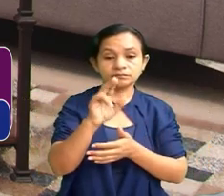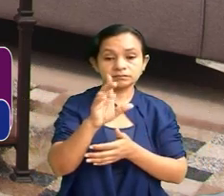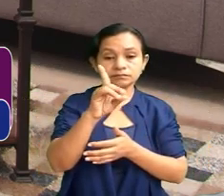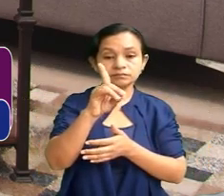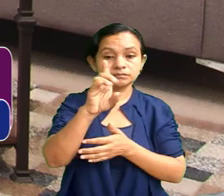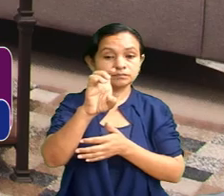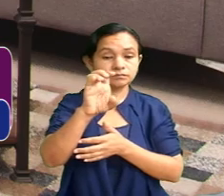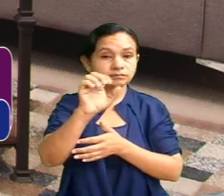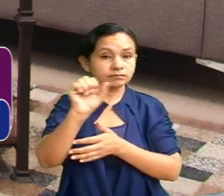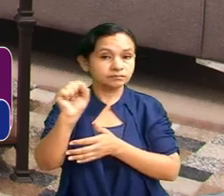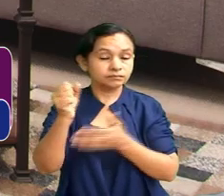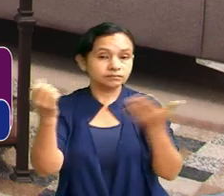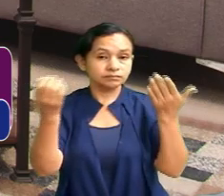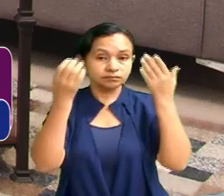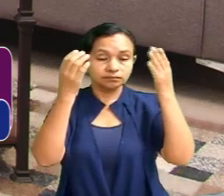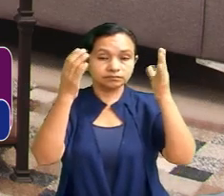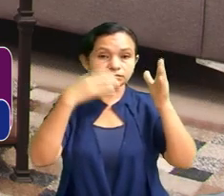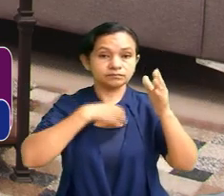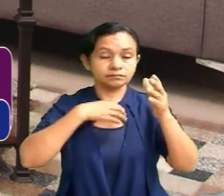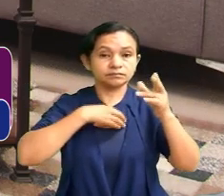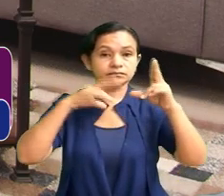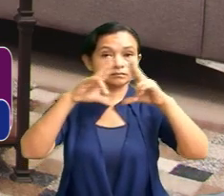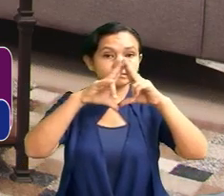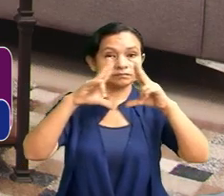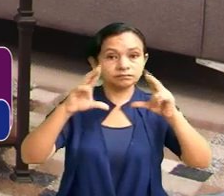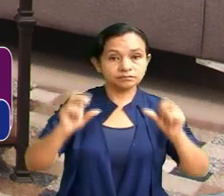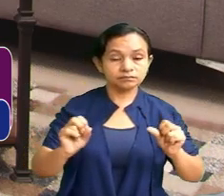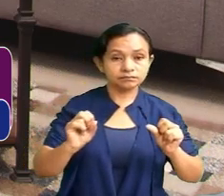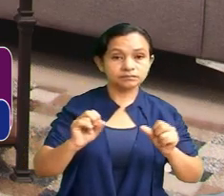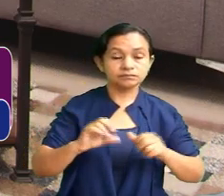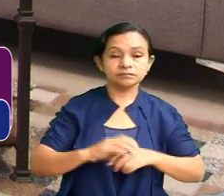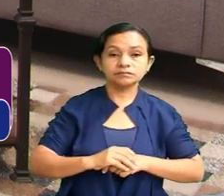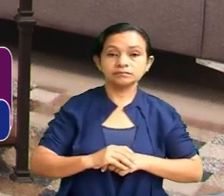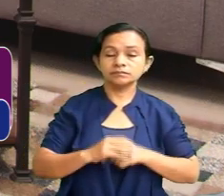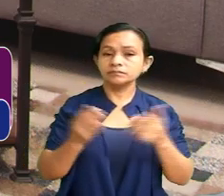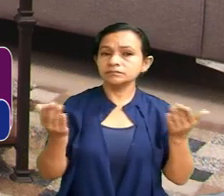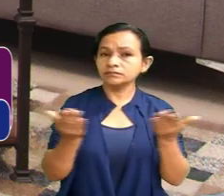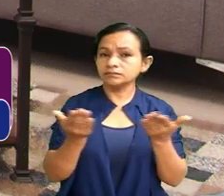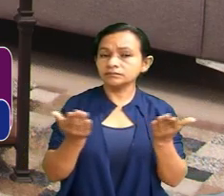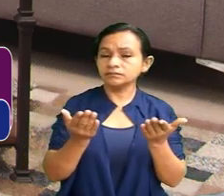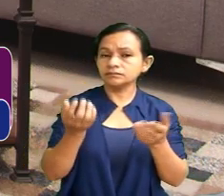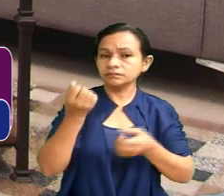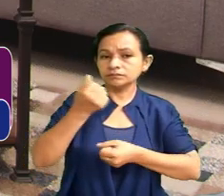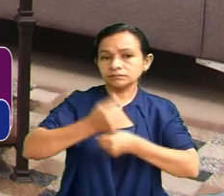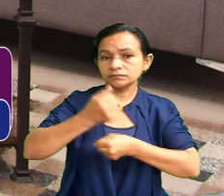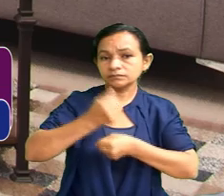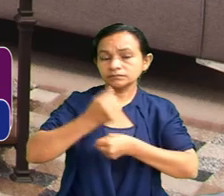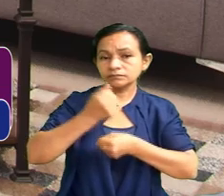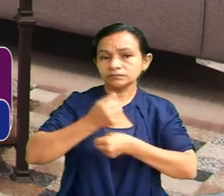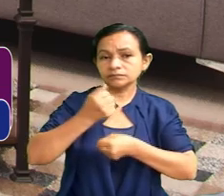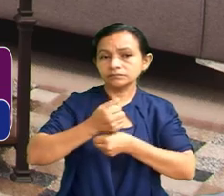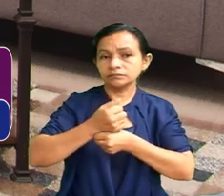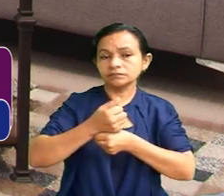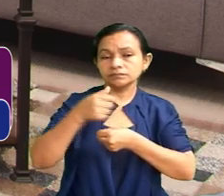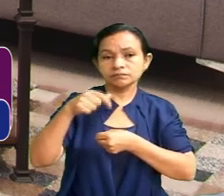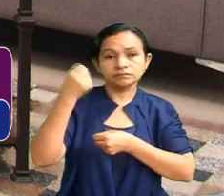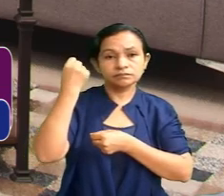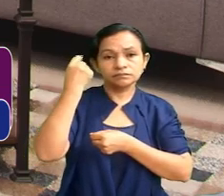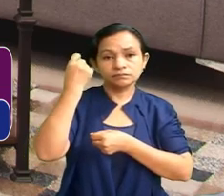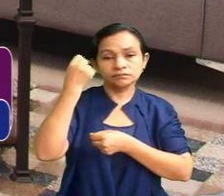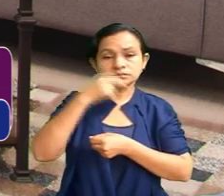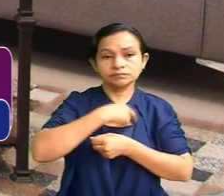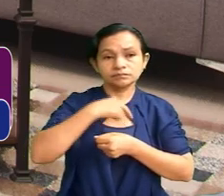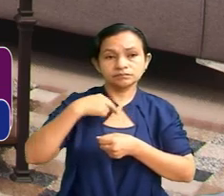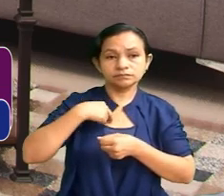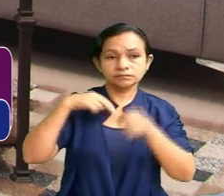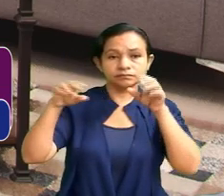parte de esa cultura nicaragüense también esa cultura es identidad religiosa cómo se está trabajando desde esta manera y entiendo que van a tener también